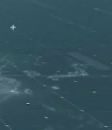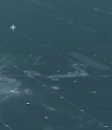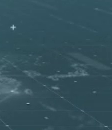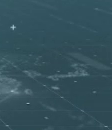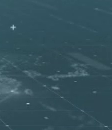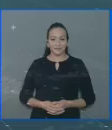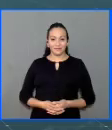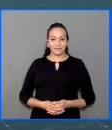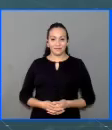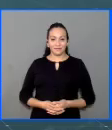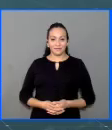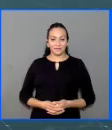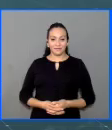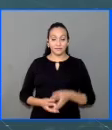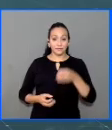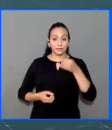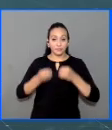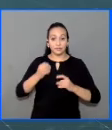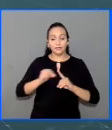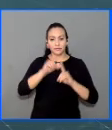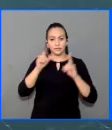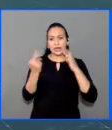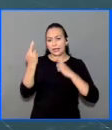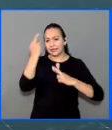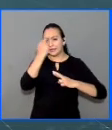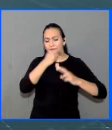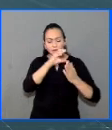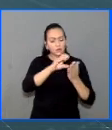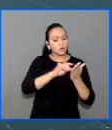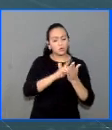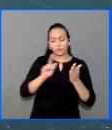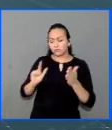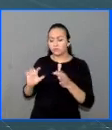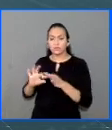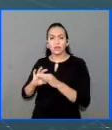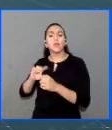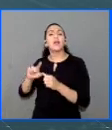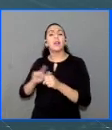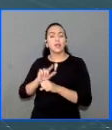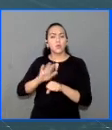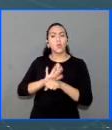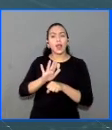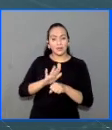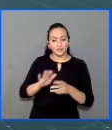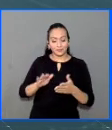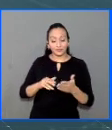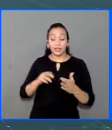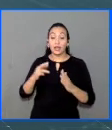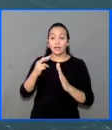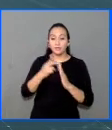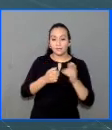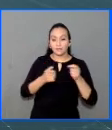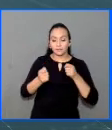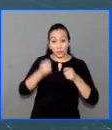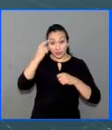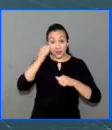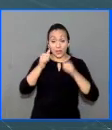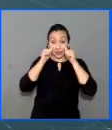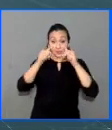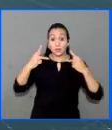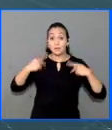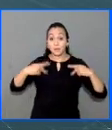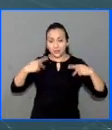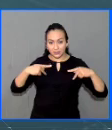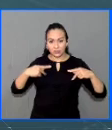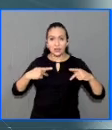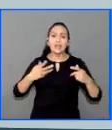La Corte revisará la constitucionalidad de disposición que regula la atención a personas con la condición de espectro